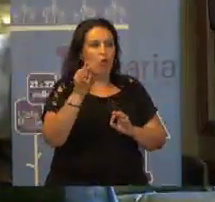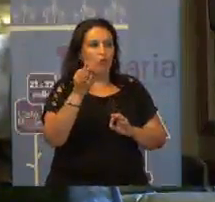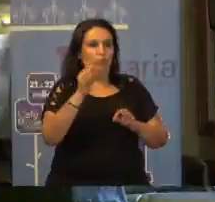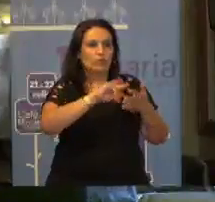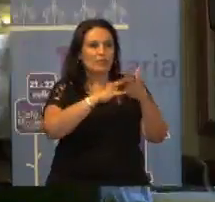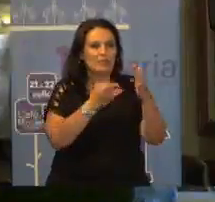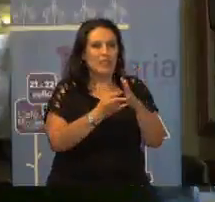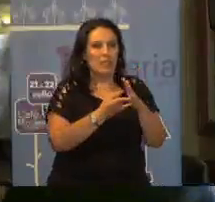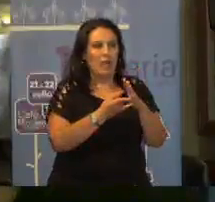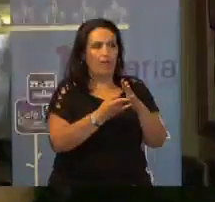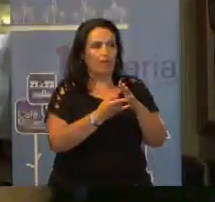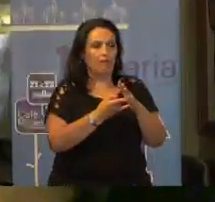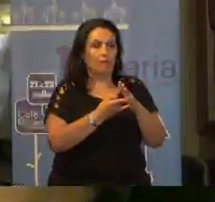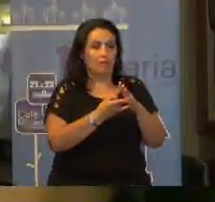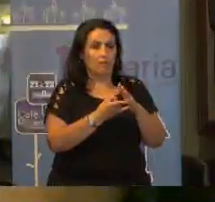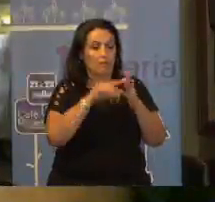acabouse. Temos que rematar.